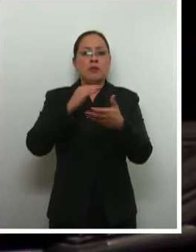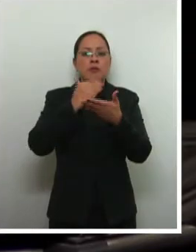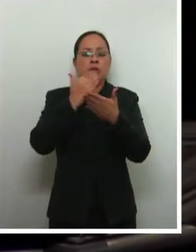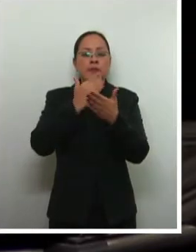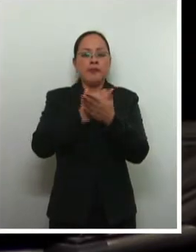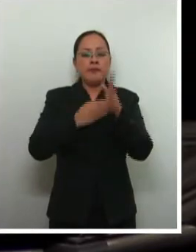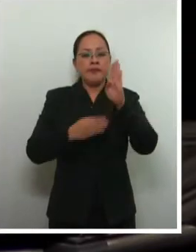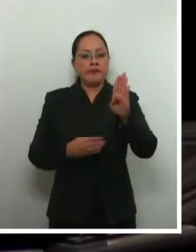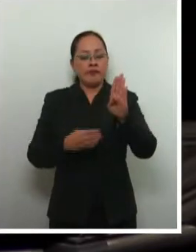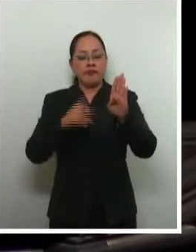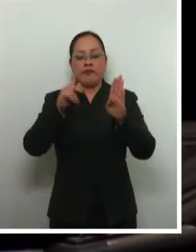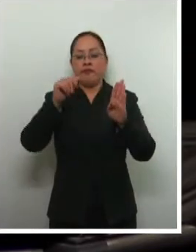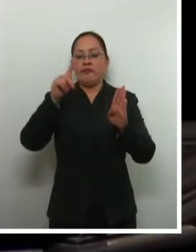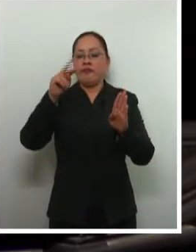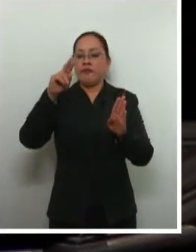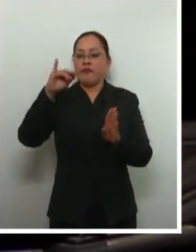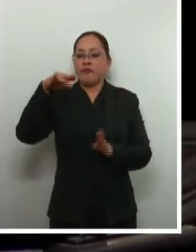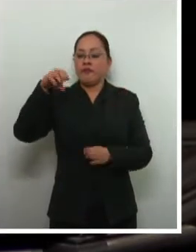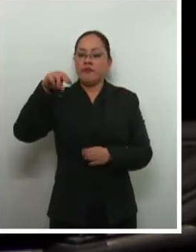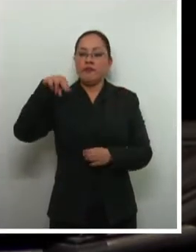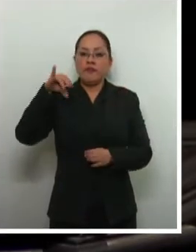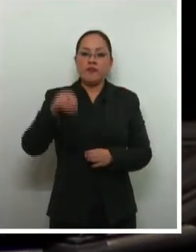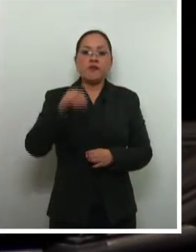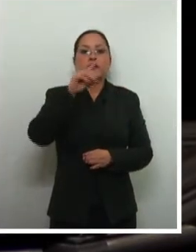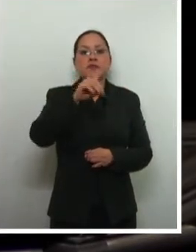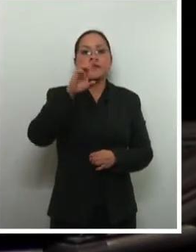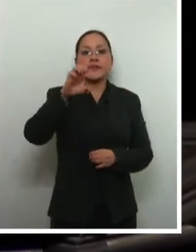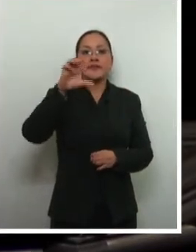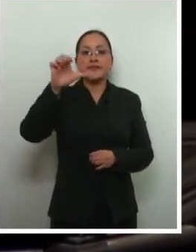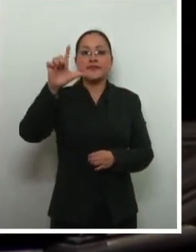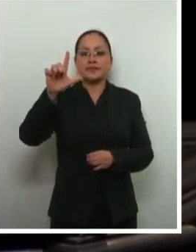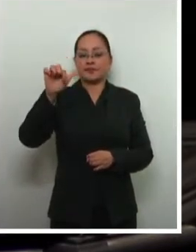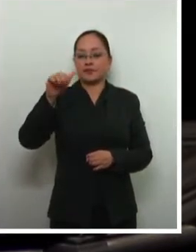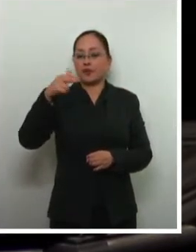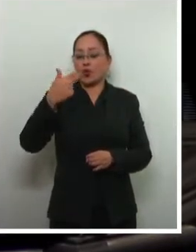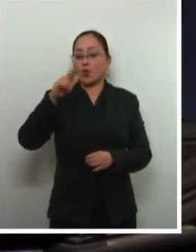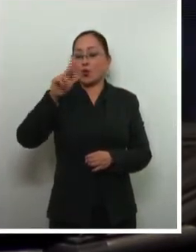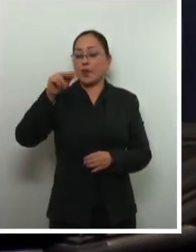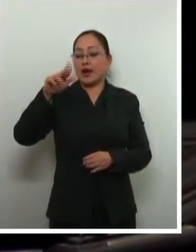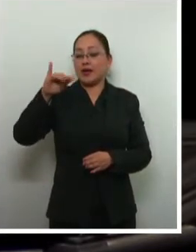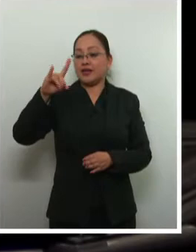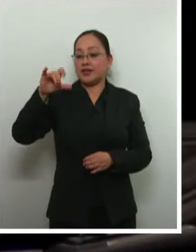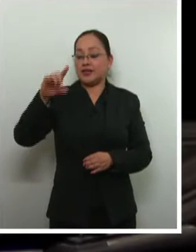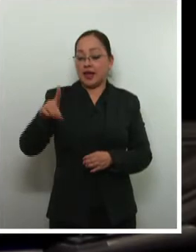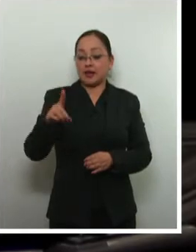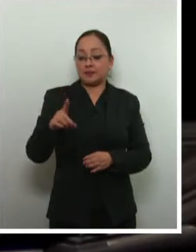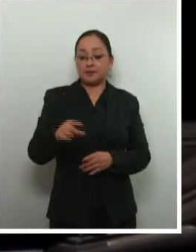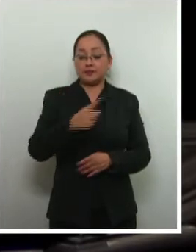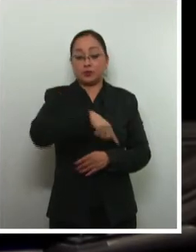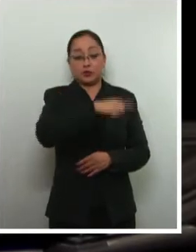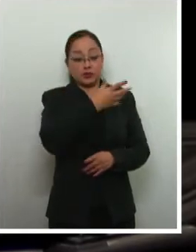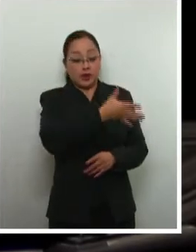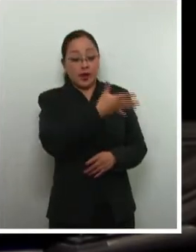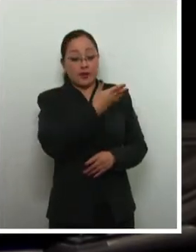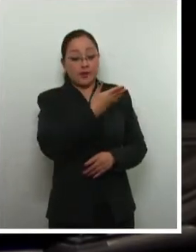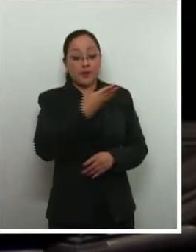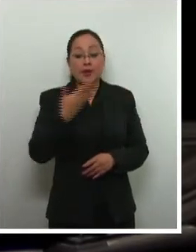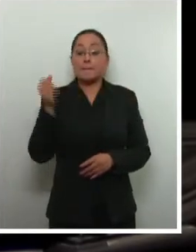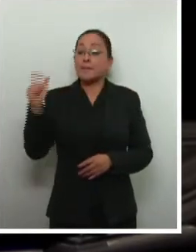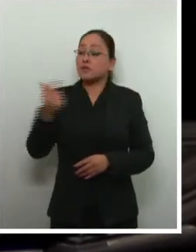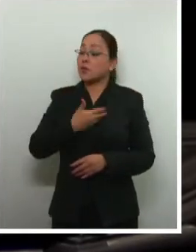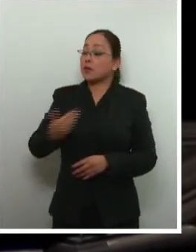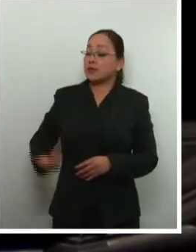B, patrimonio de la humanidad en la ciudad, y como lo anunció el